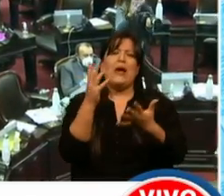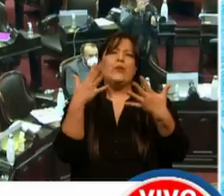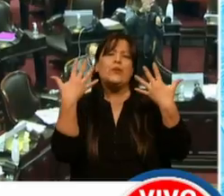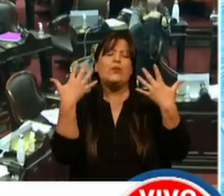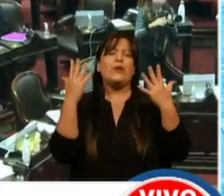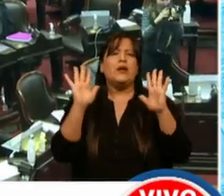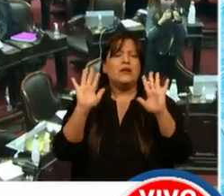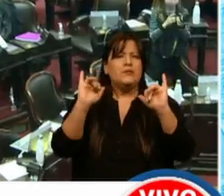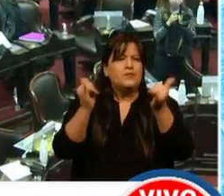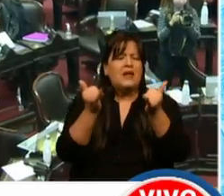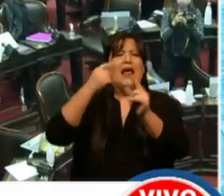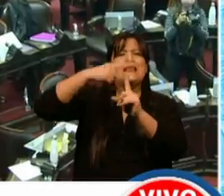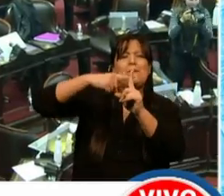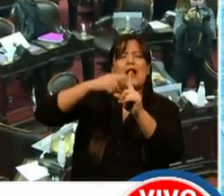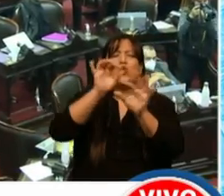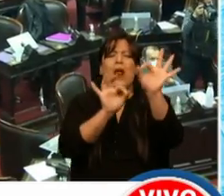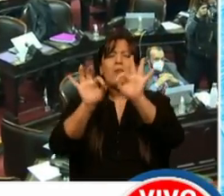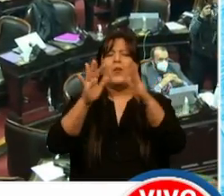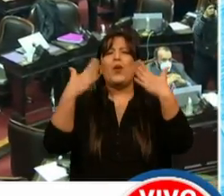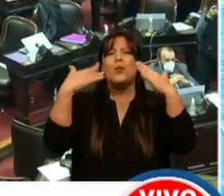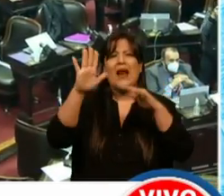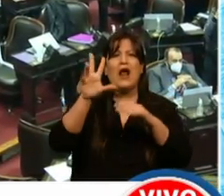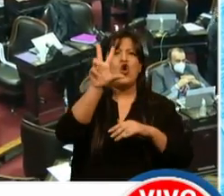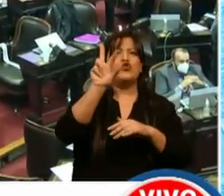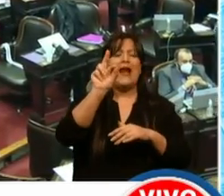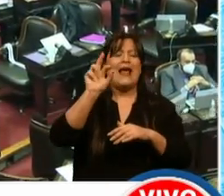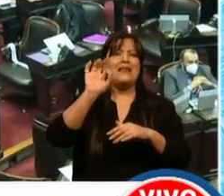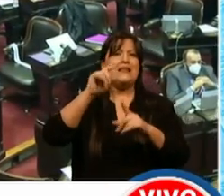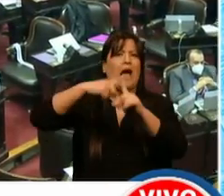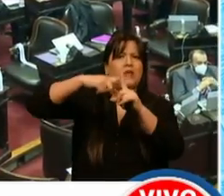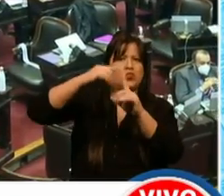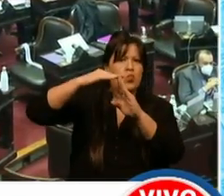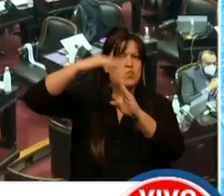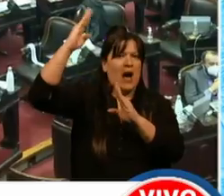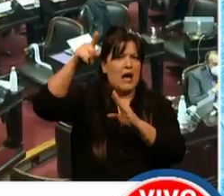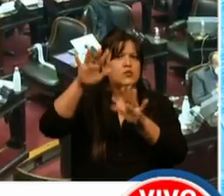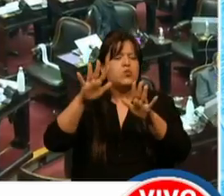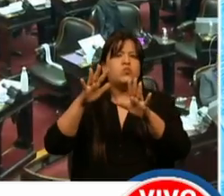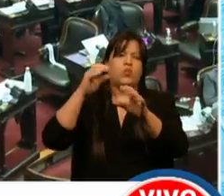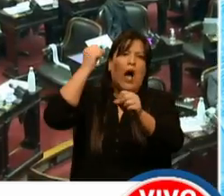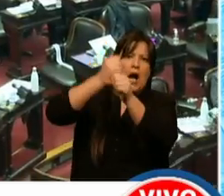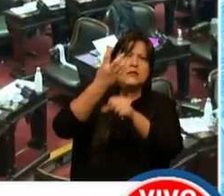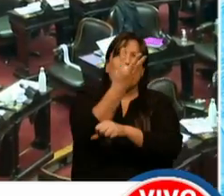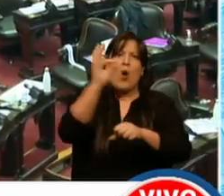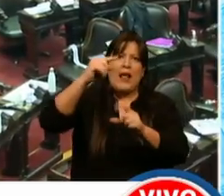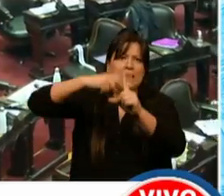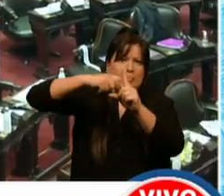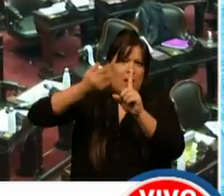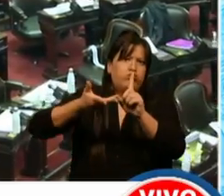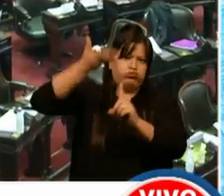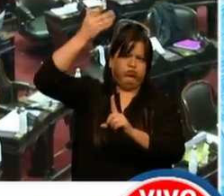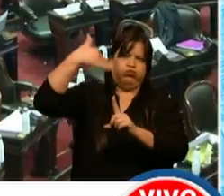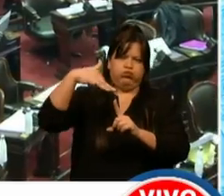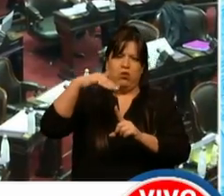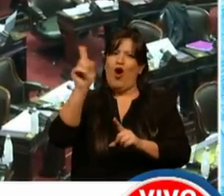y las temperaturas promedio en verano de más de 30 grados con picos de más de 40 grados no son